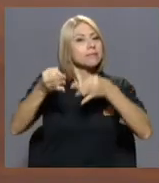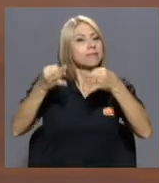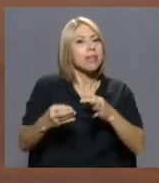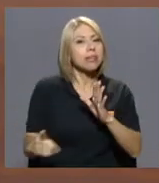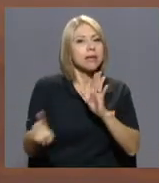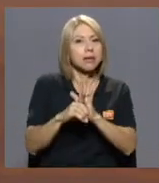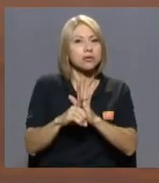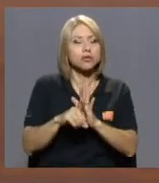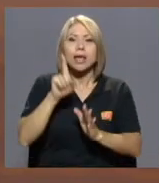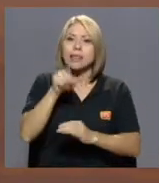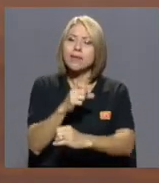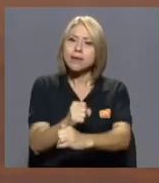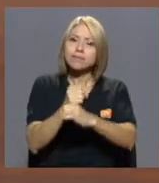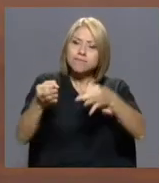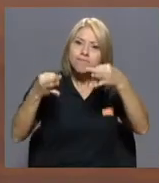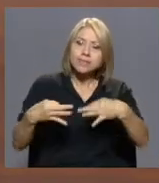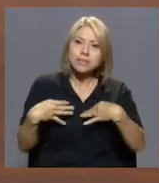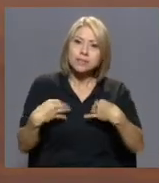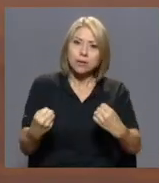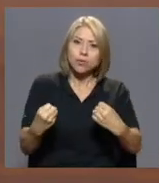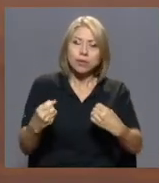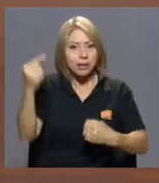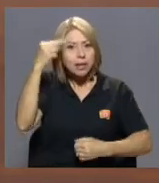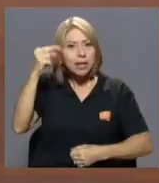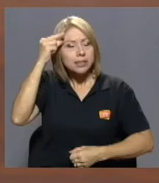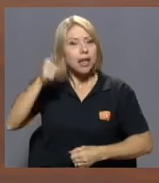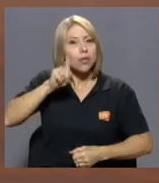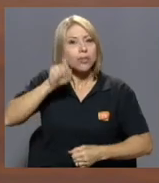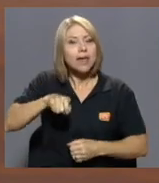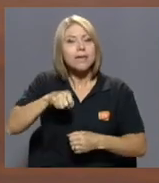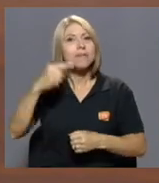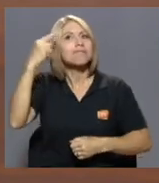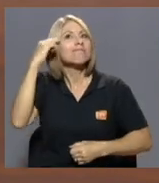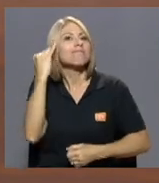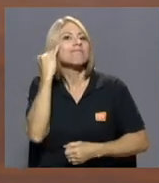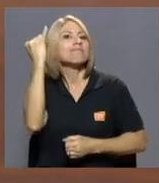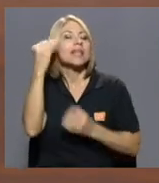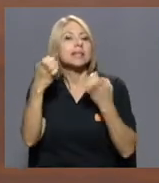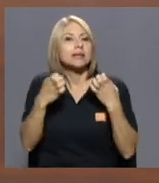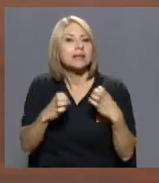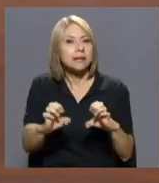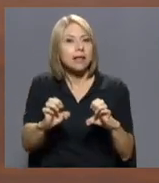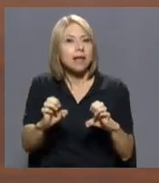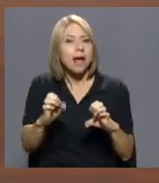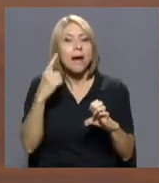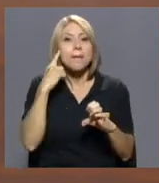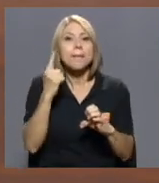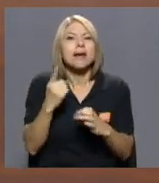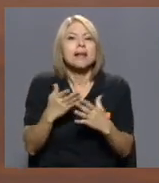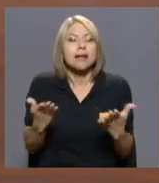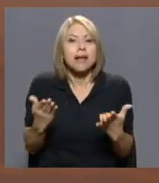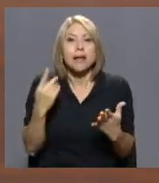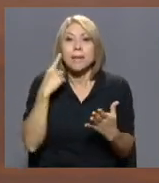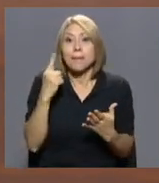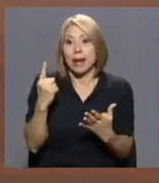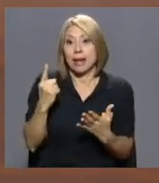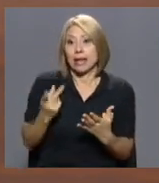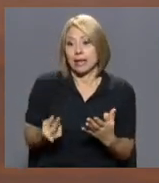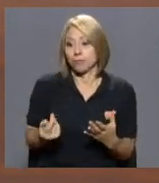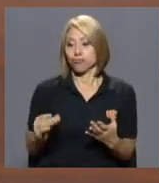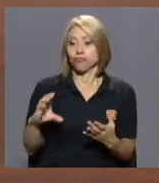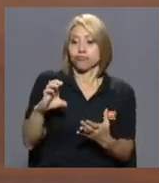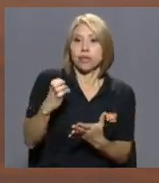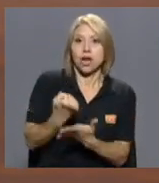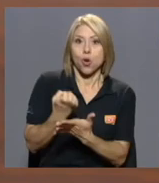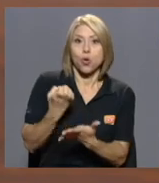tiene que diseñar una estrategia que además asegure que la inversión de económica esté